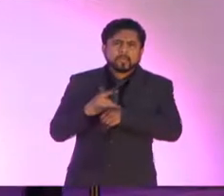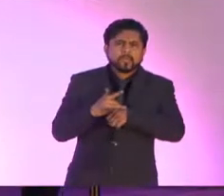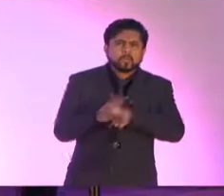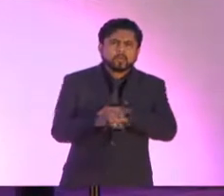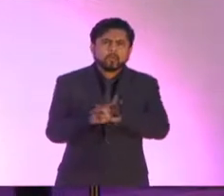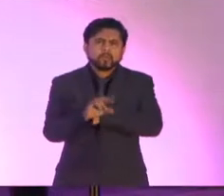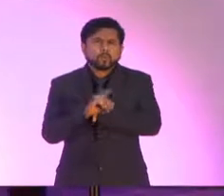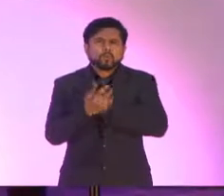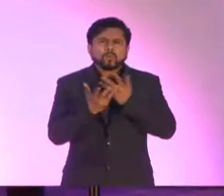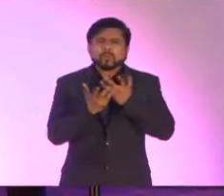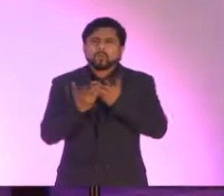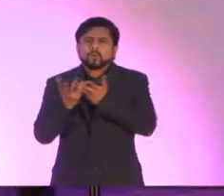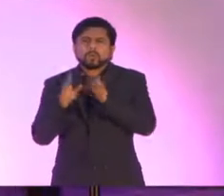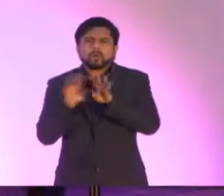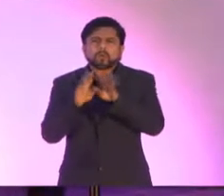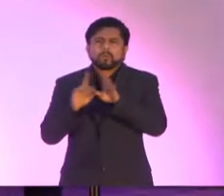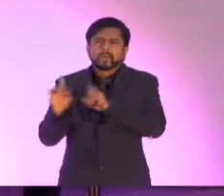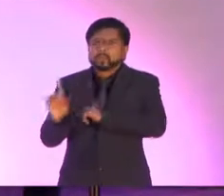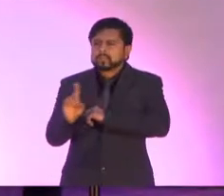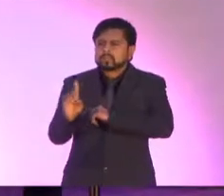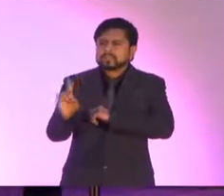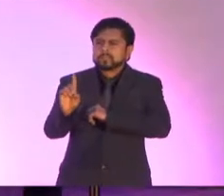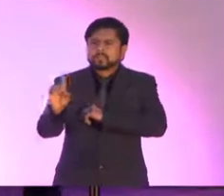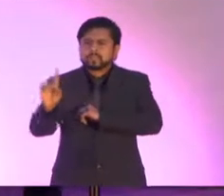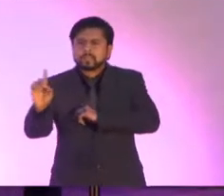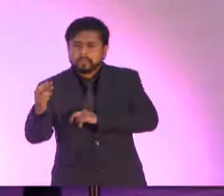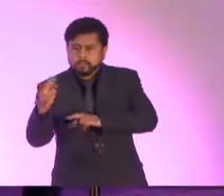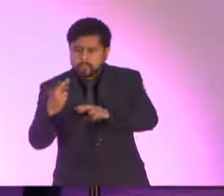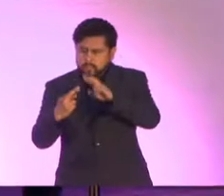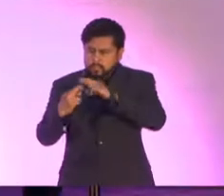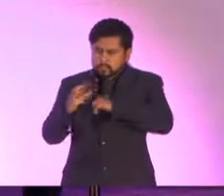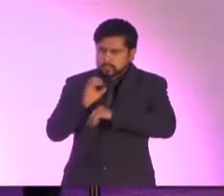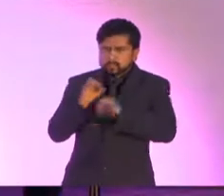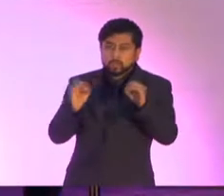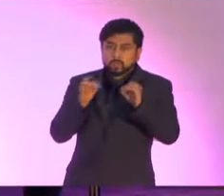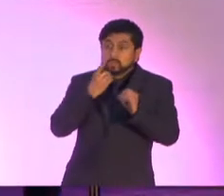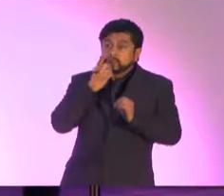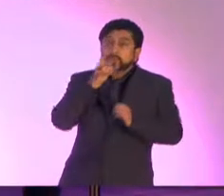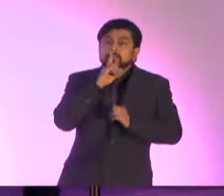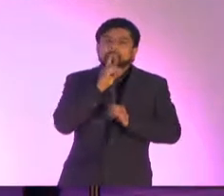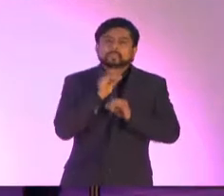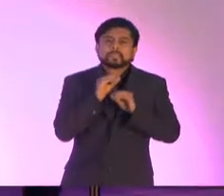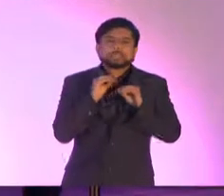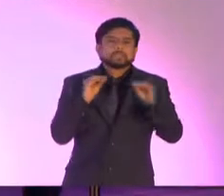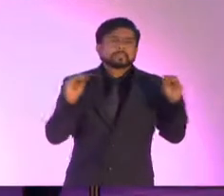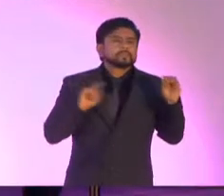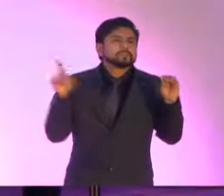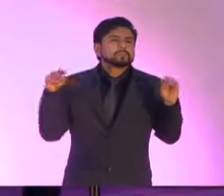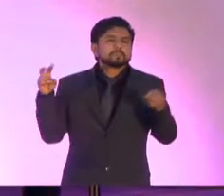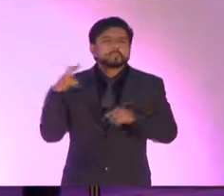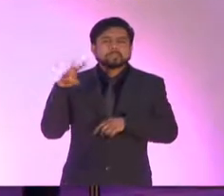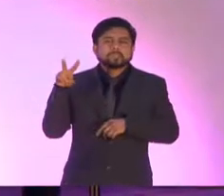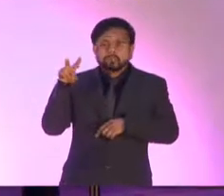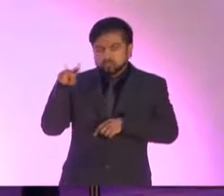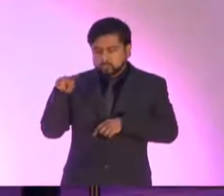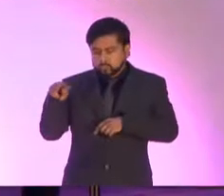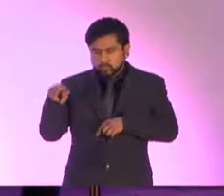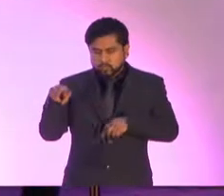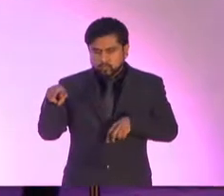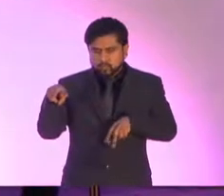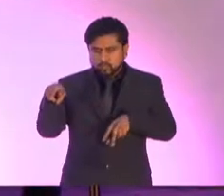va de ida en lontananza y sin retorno, sin exceso, no dices nada, andas con los ojos bajos,